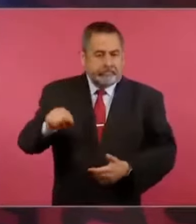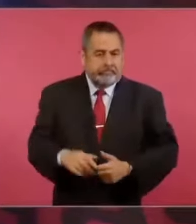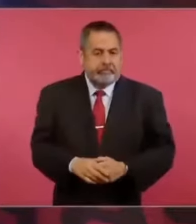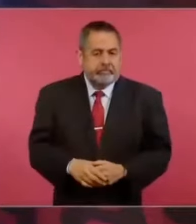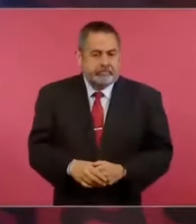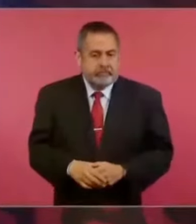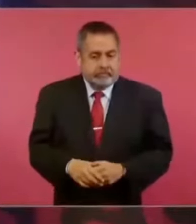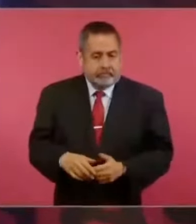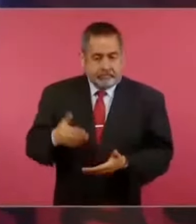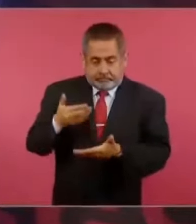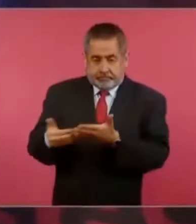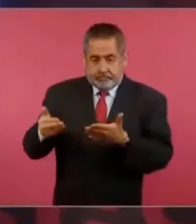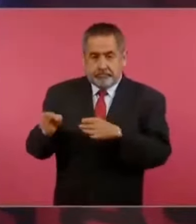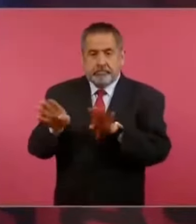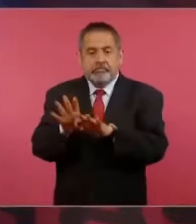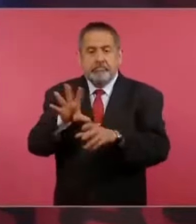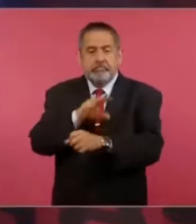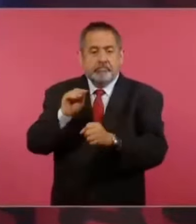Hoy son